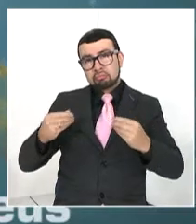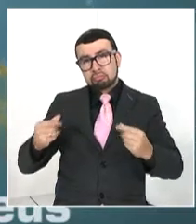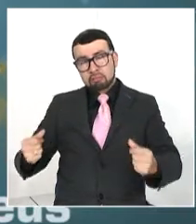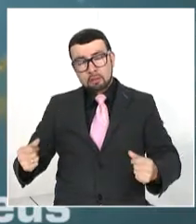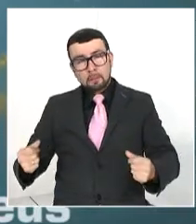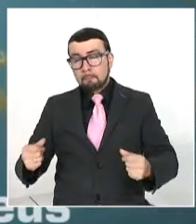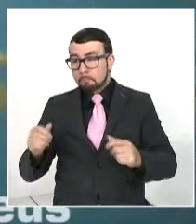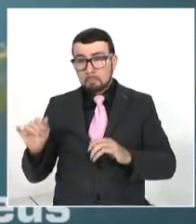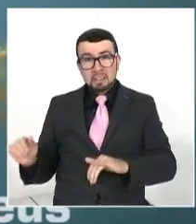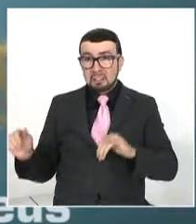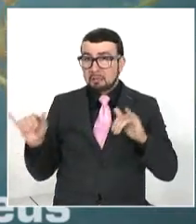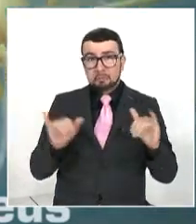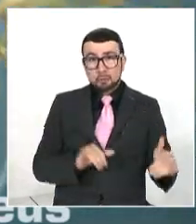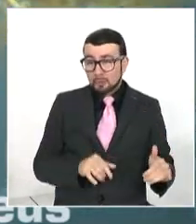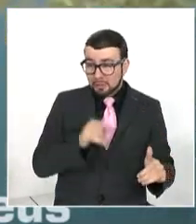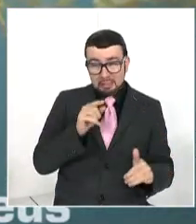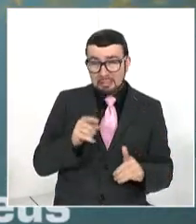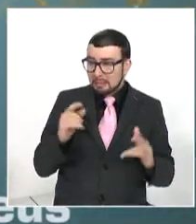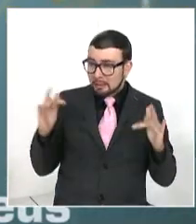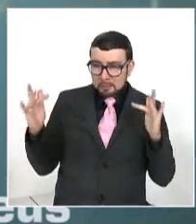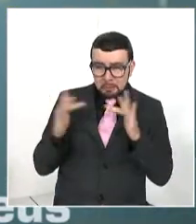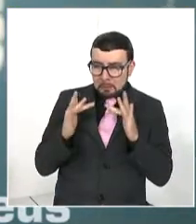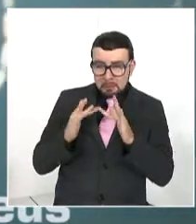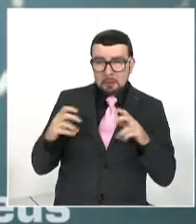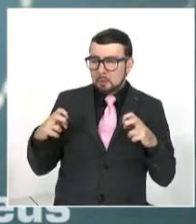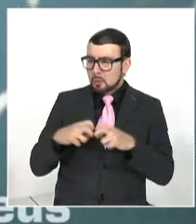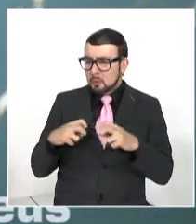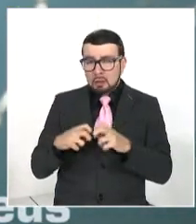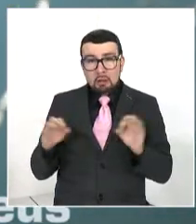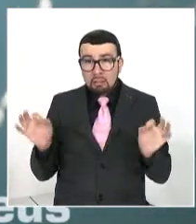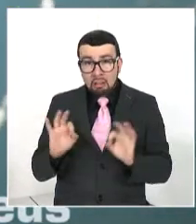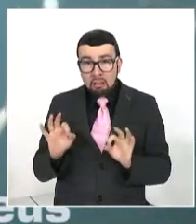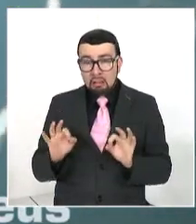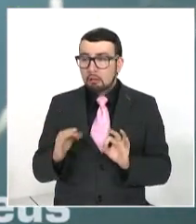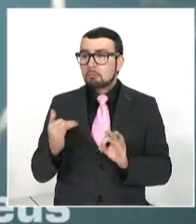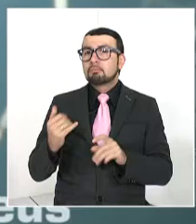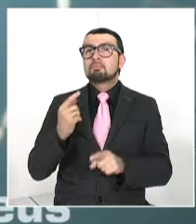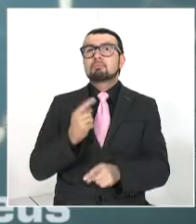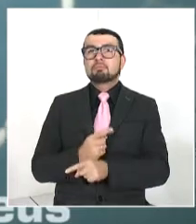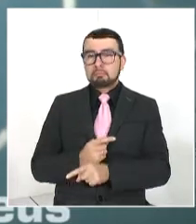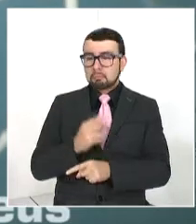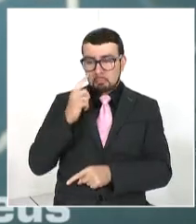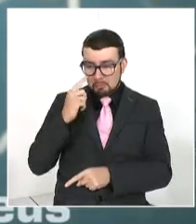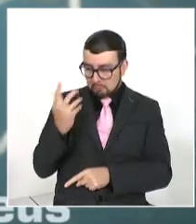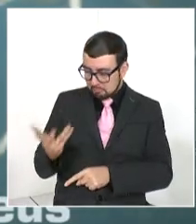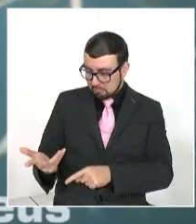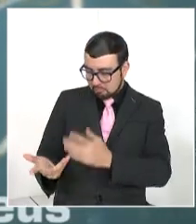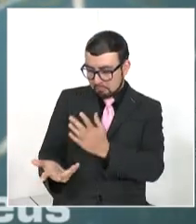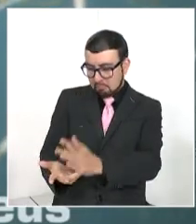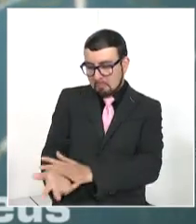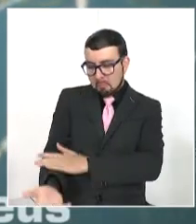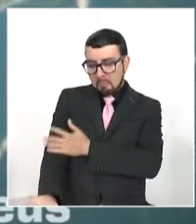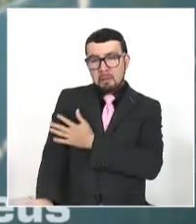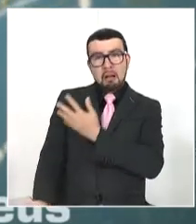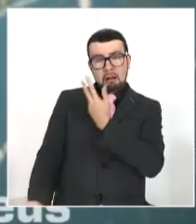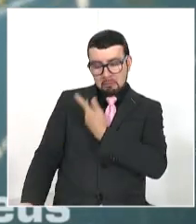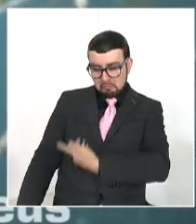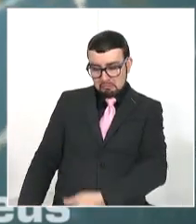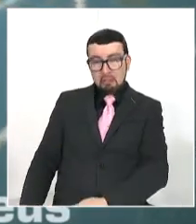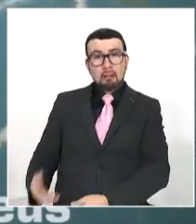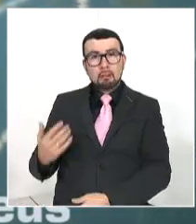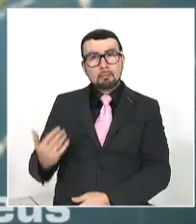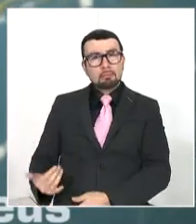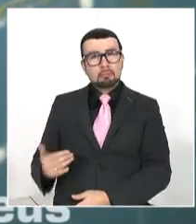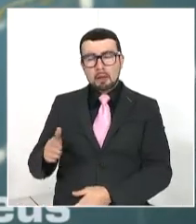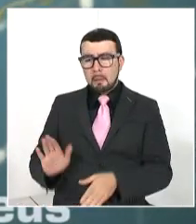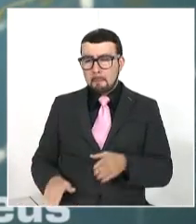dejan de llegar esas señales y la sangre, entonces se ve manifestado en la mano, en el pie, y por eso